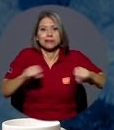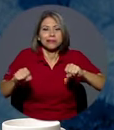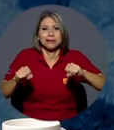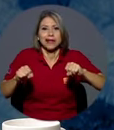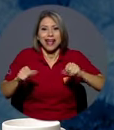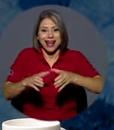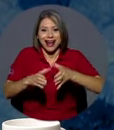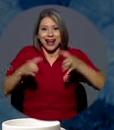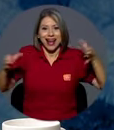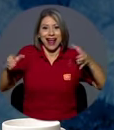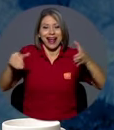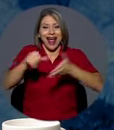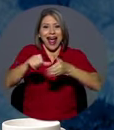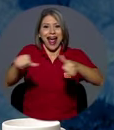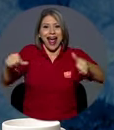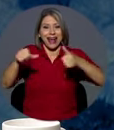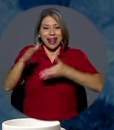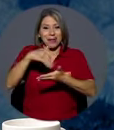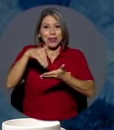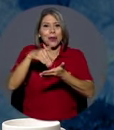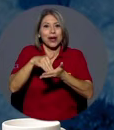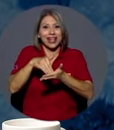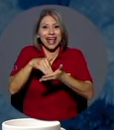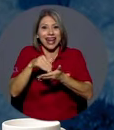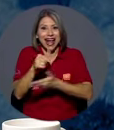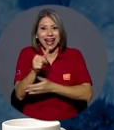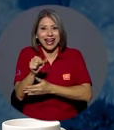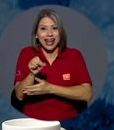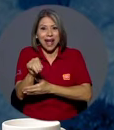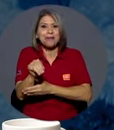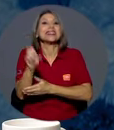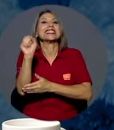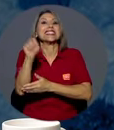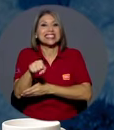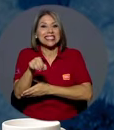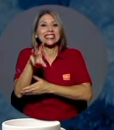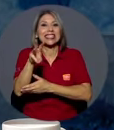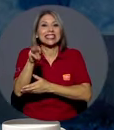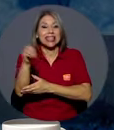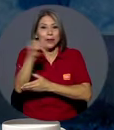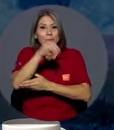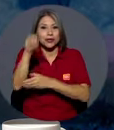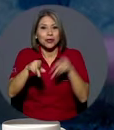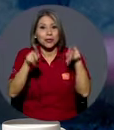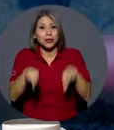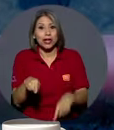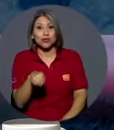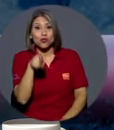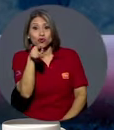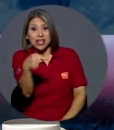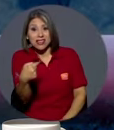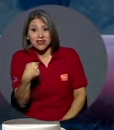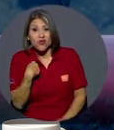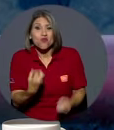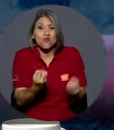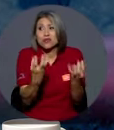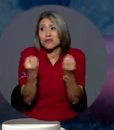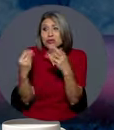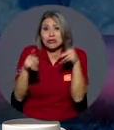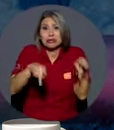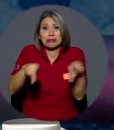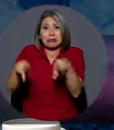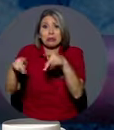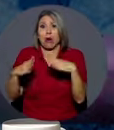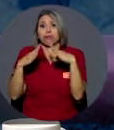metropolitana. Sí, esa zona donde vive el 60% de la población. Usted y yo y muchas otras personas, muchos miles